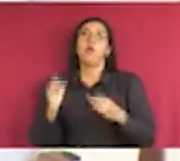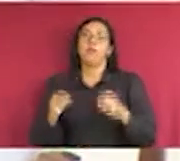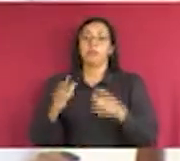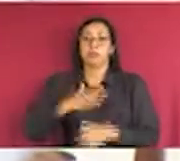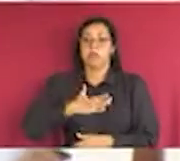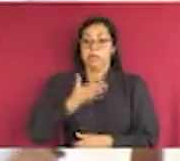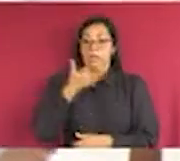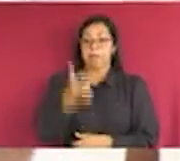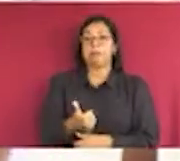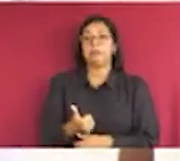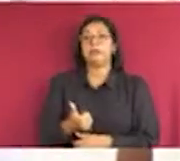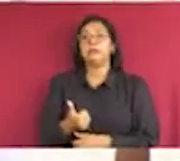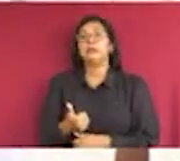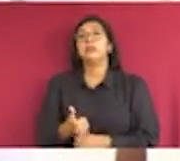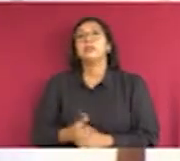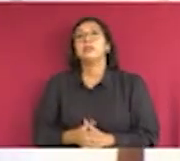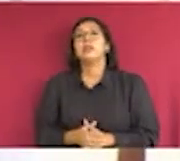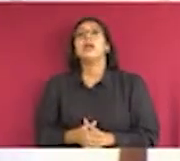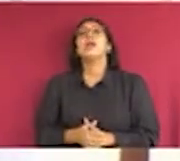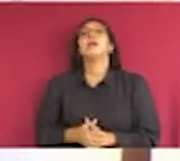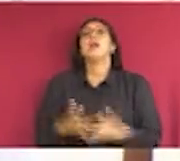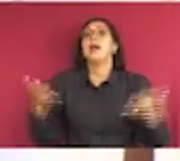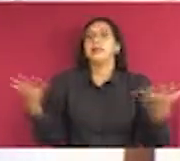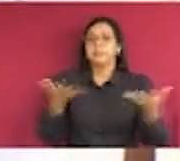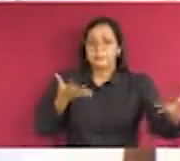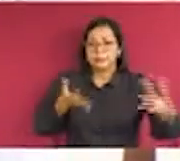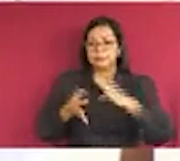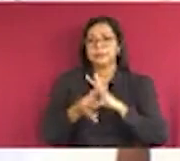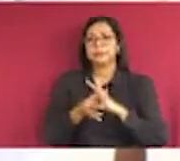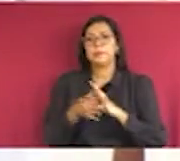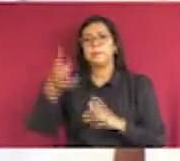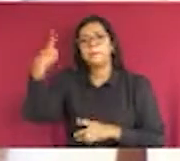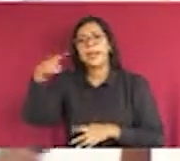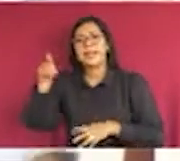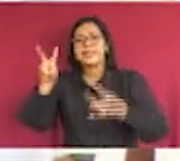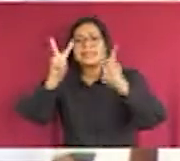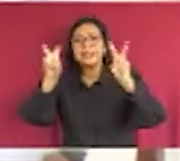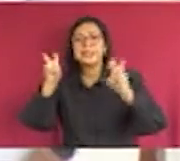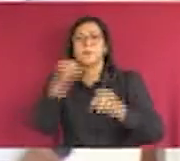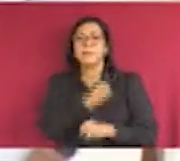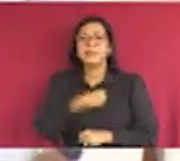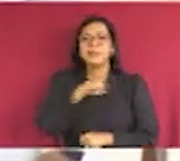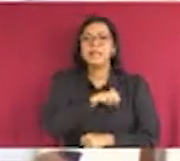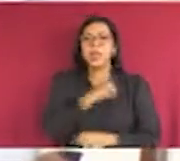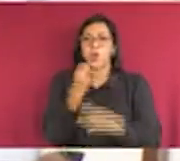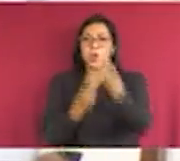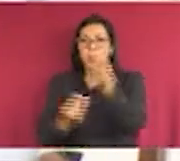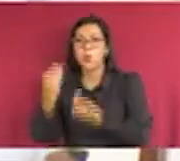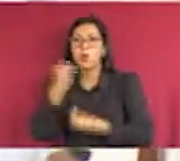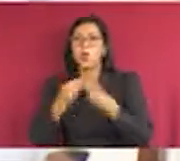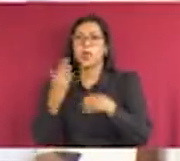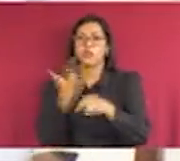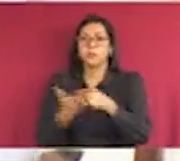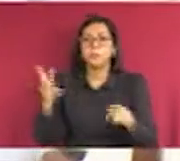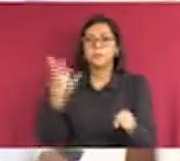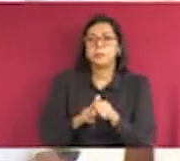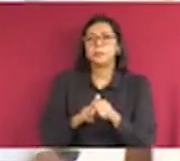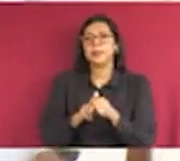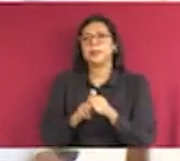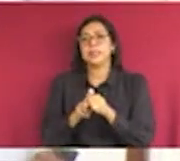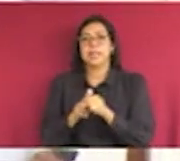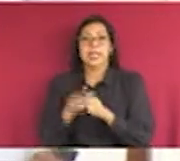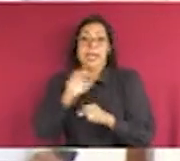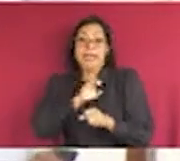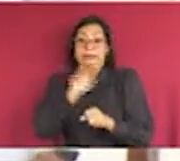a trabajar muy duro por la salud y la alimentación. Vamos a mejorar los hospitales, las clínicas, los centros de